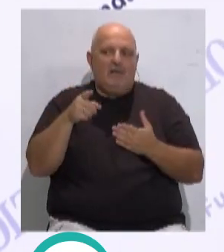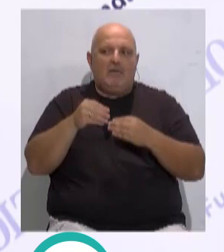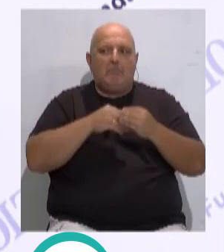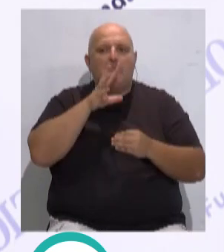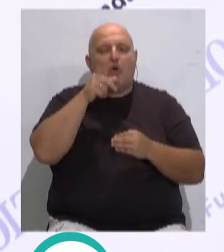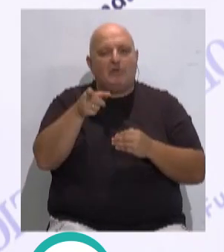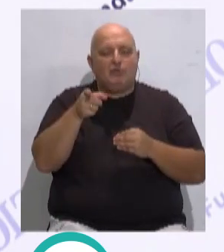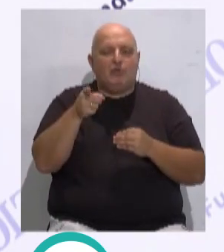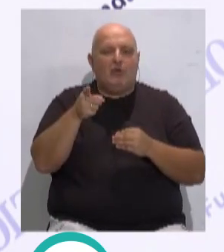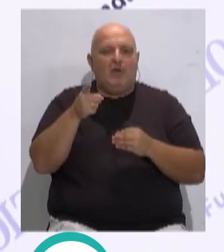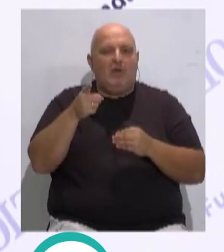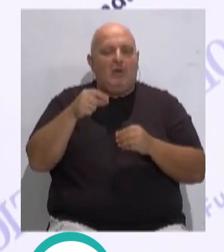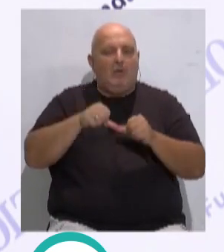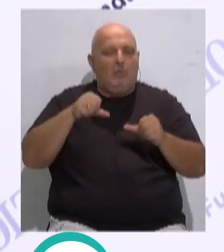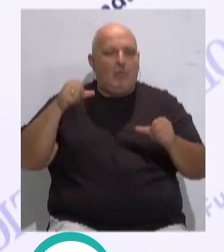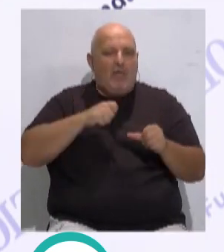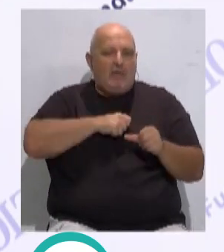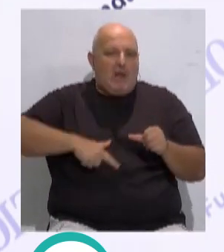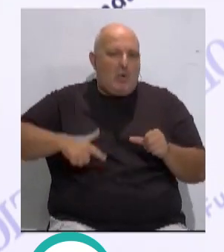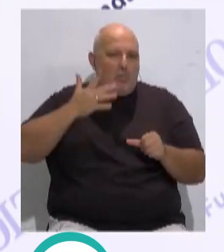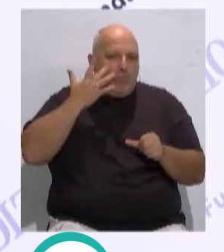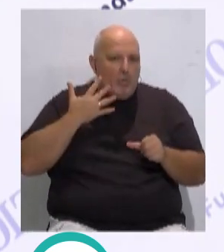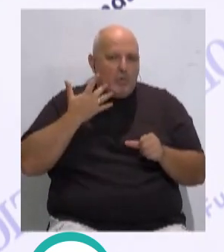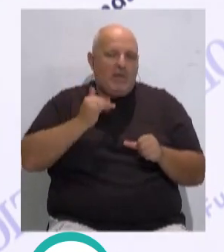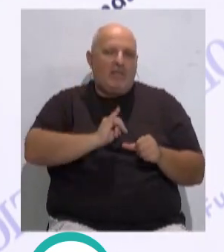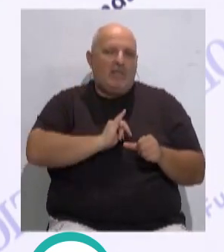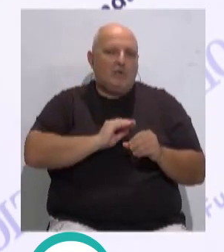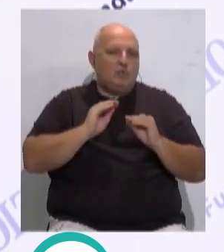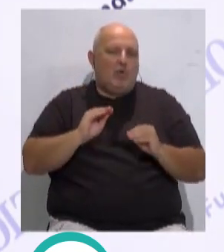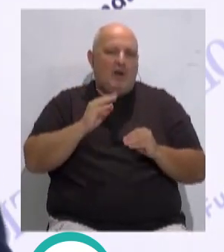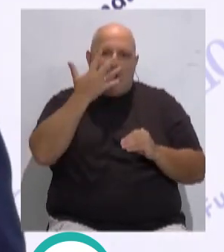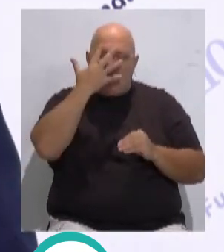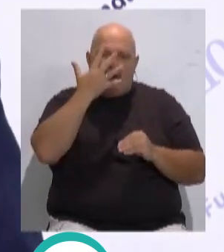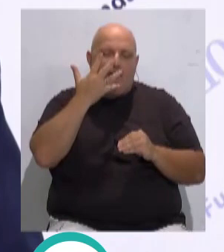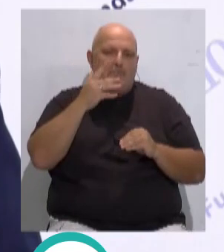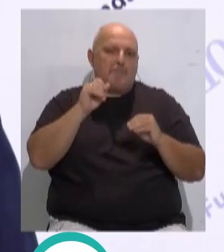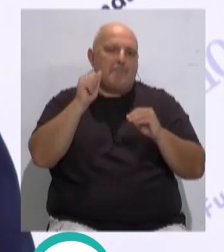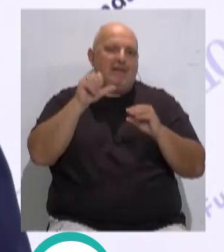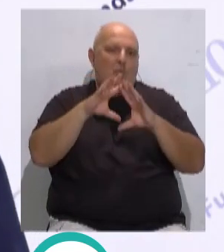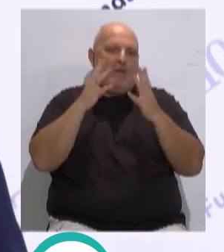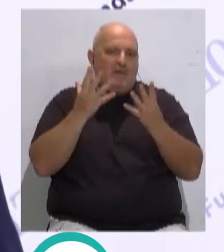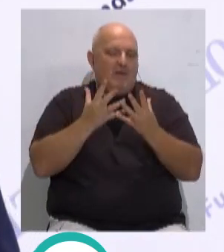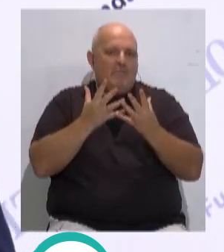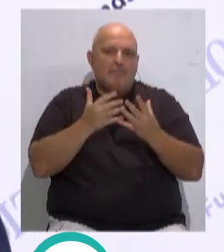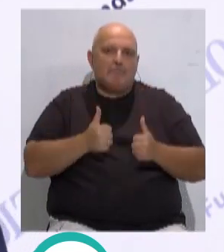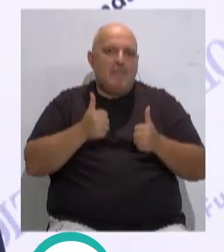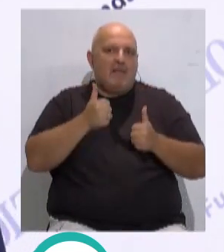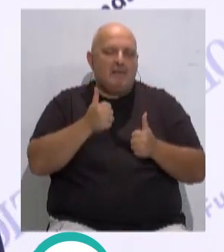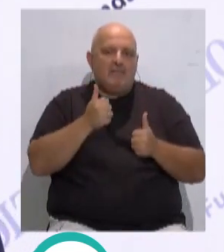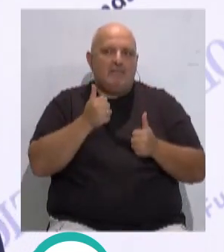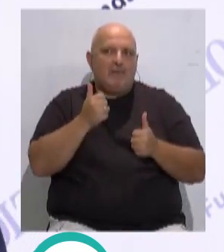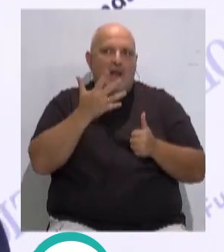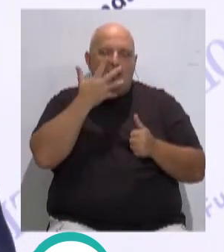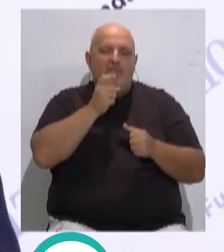hecho merecedores por su gaditanía, como seña de identidad del carnaval, cada vez más universal, por cierto. No hay nada más difícil